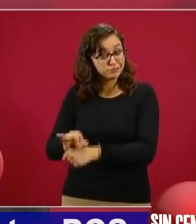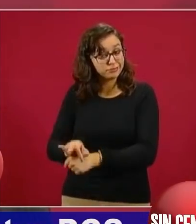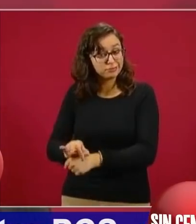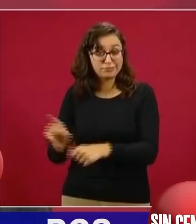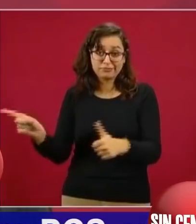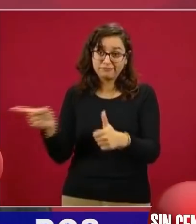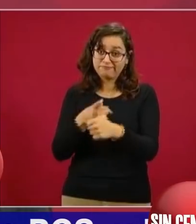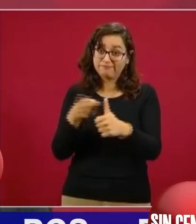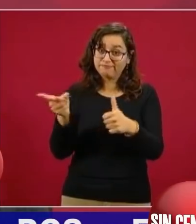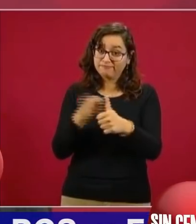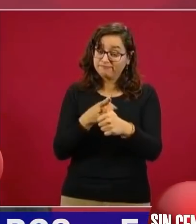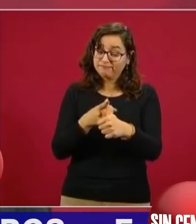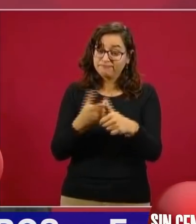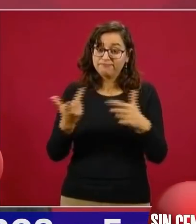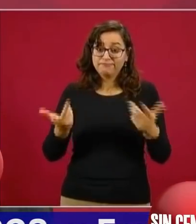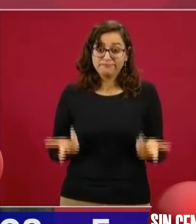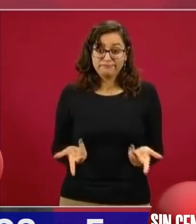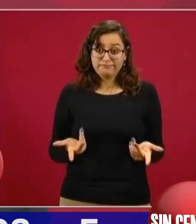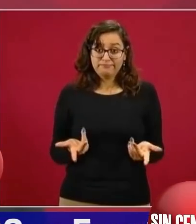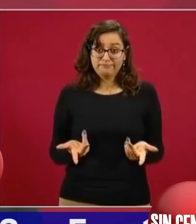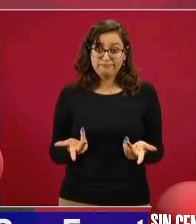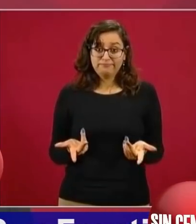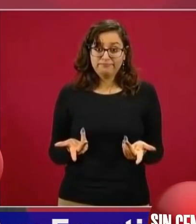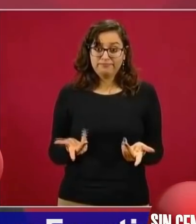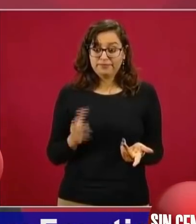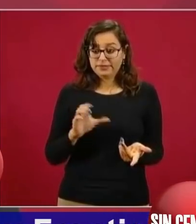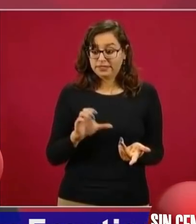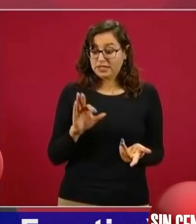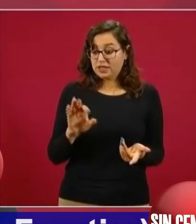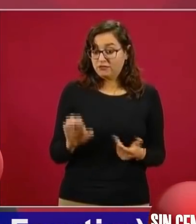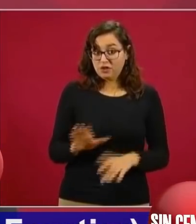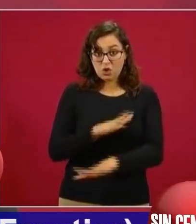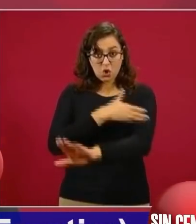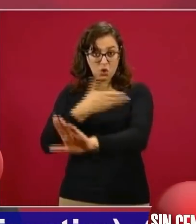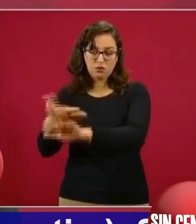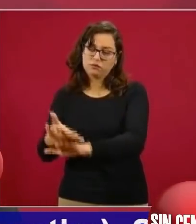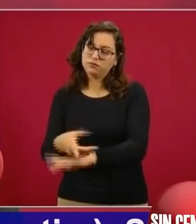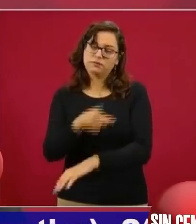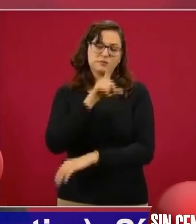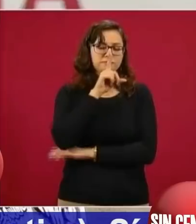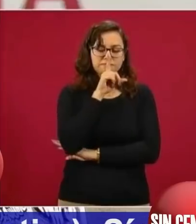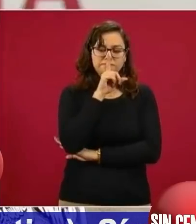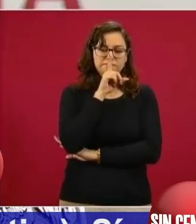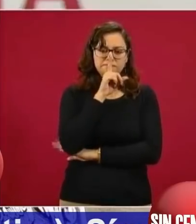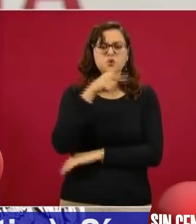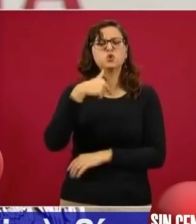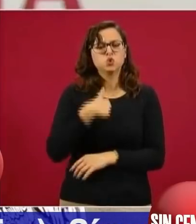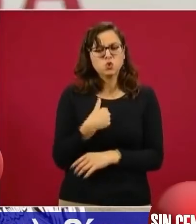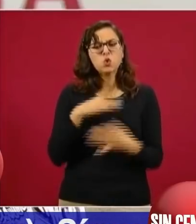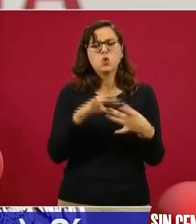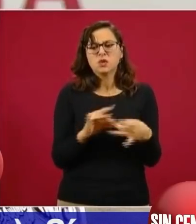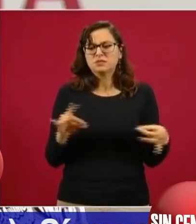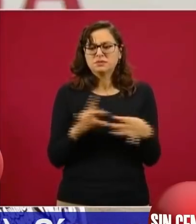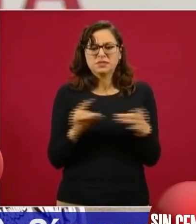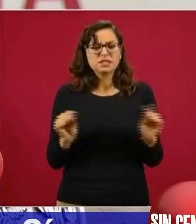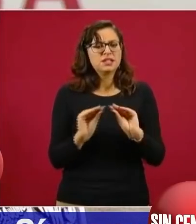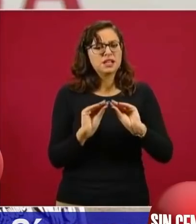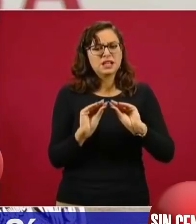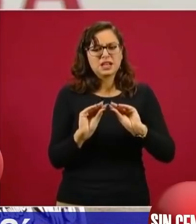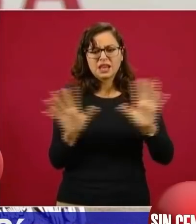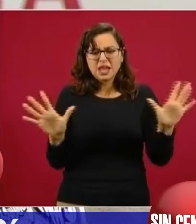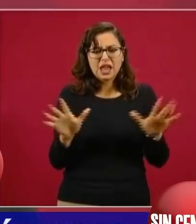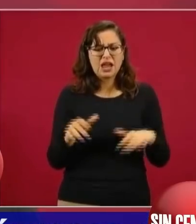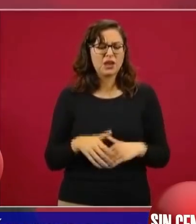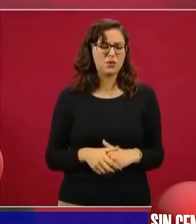que se afecte la Comisión Federal de Electricidad. Y le dije con toda claridad, le